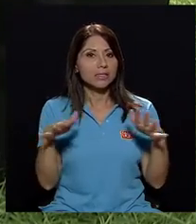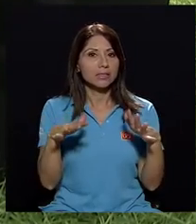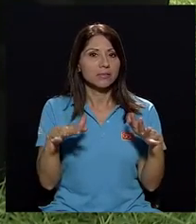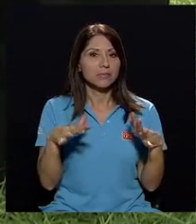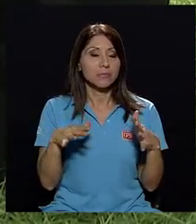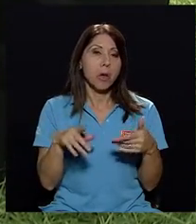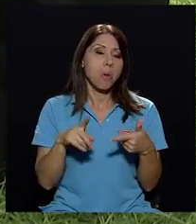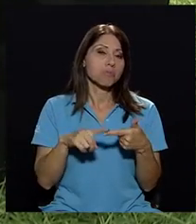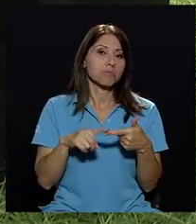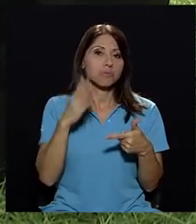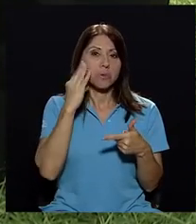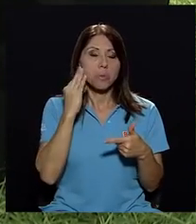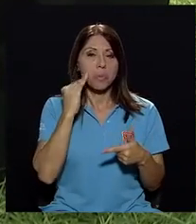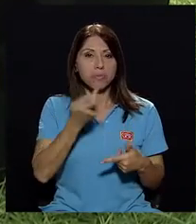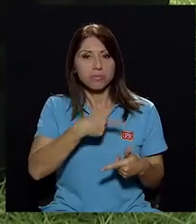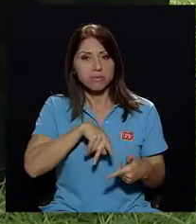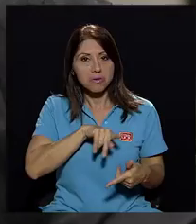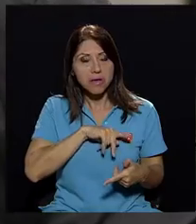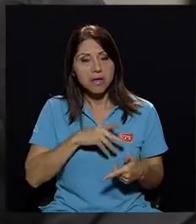vivencia personal,